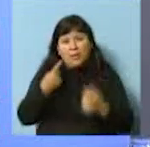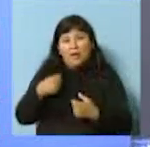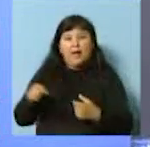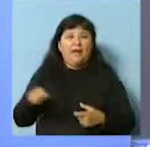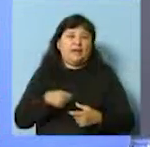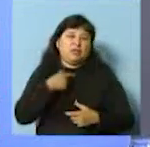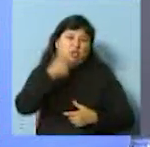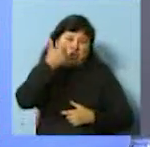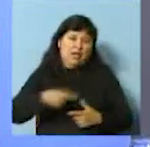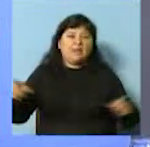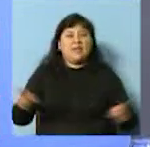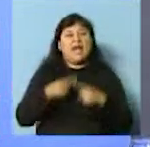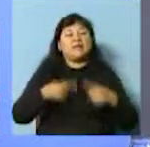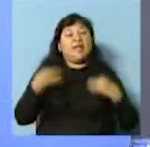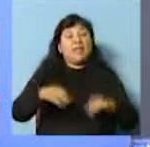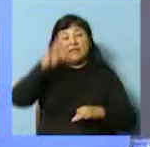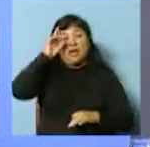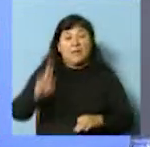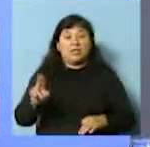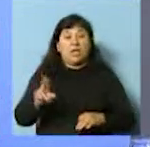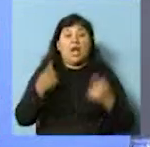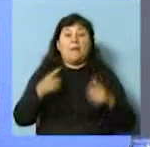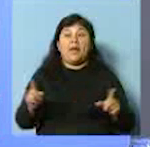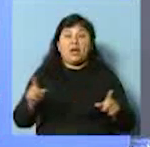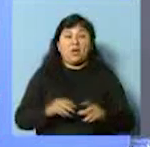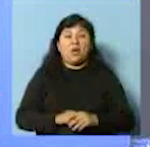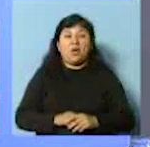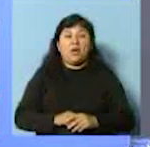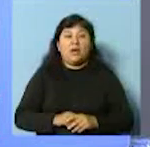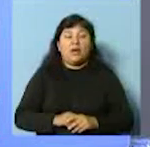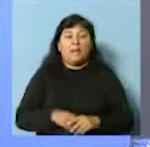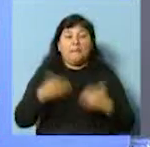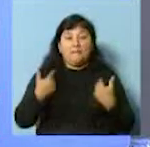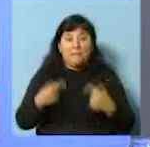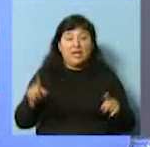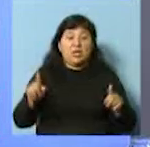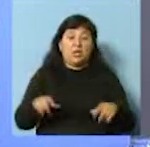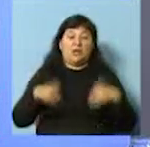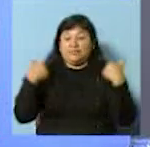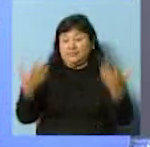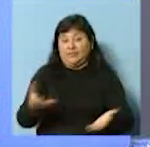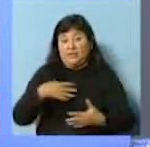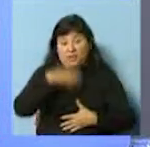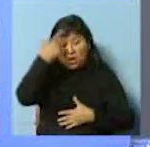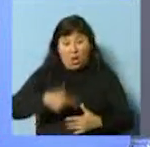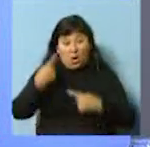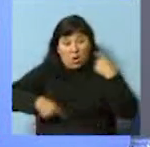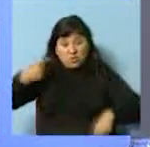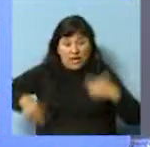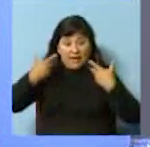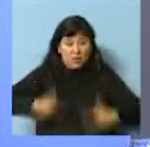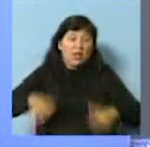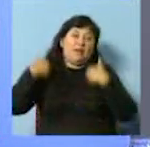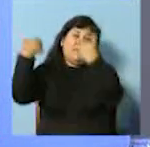si canta el himno respetar pero a la hora de entregar nuestros recursos hoy lo hacen a las multinacionales bueno que te decía está